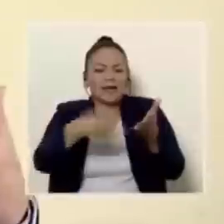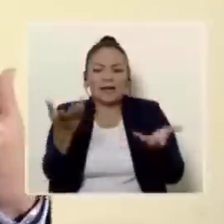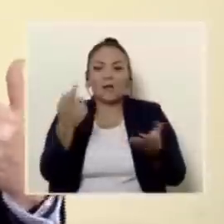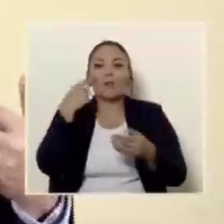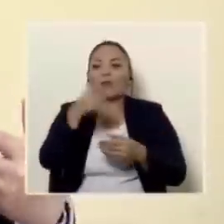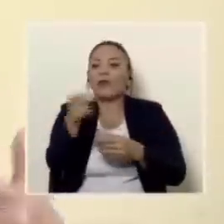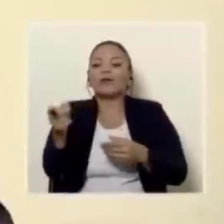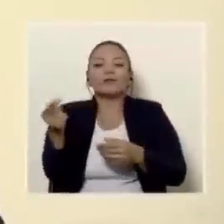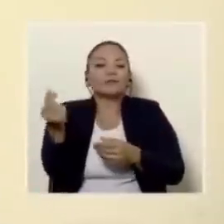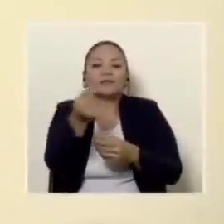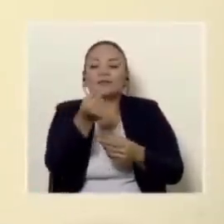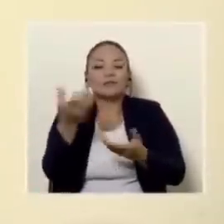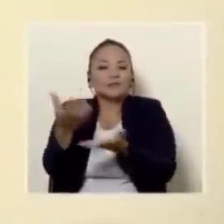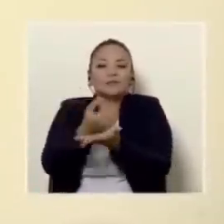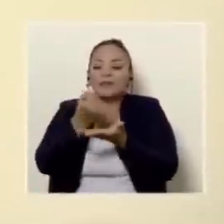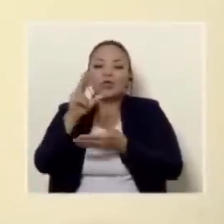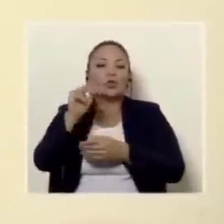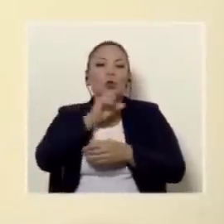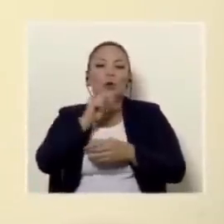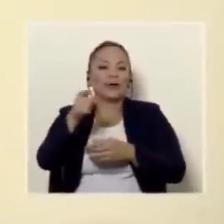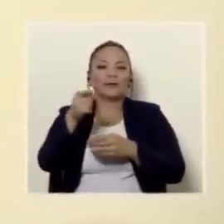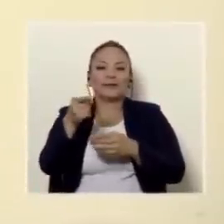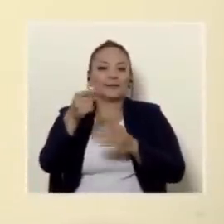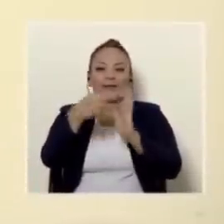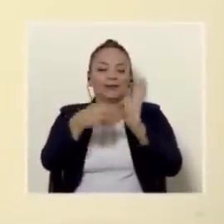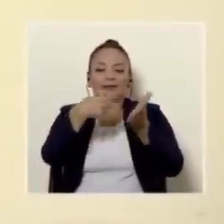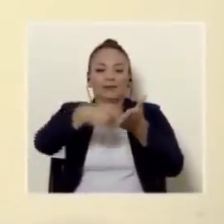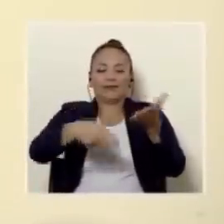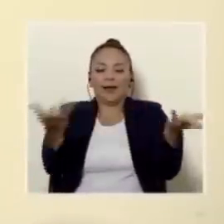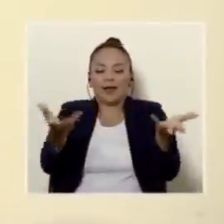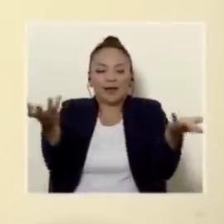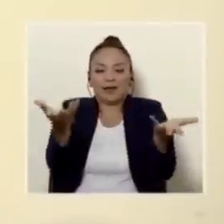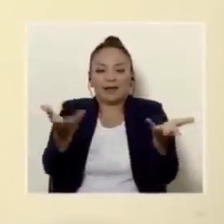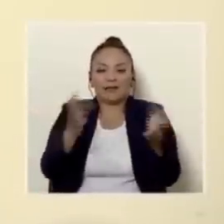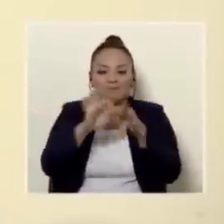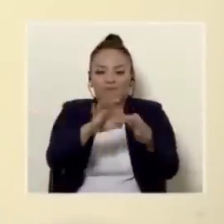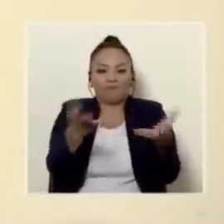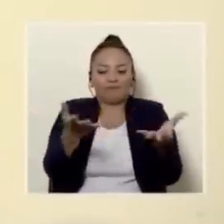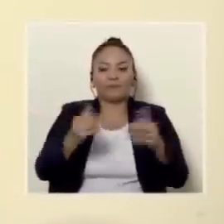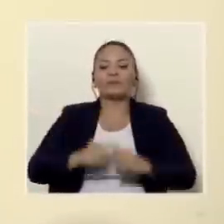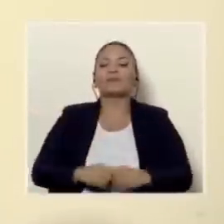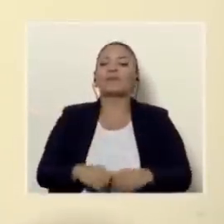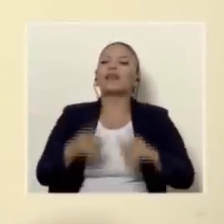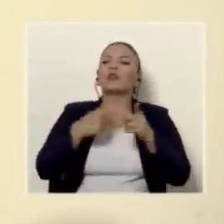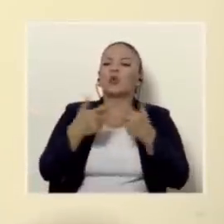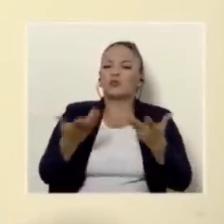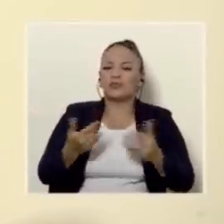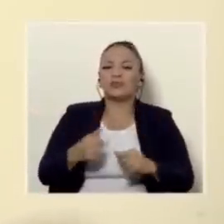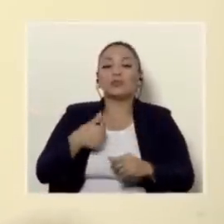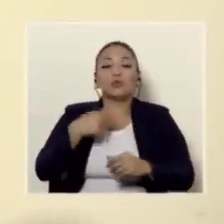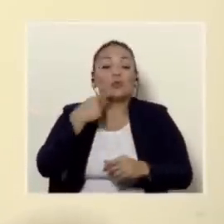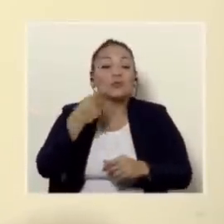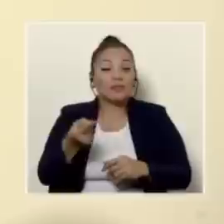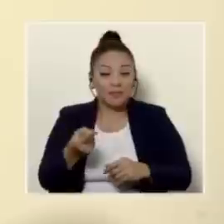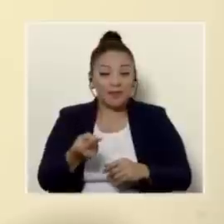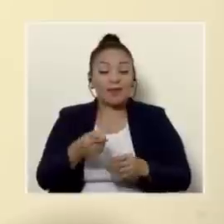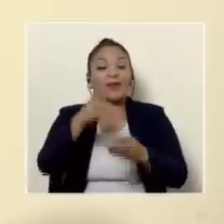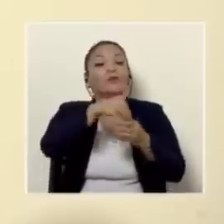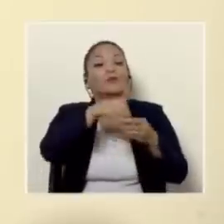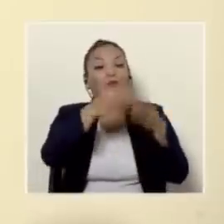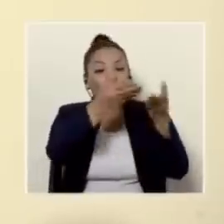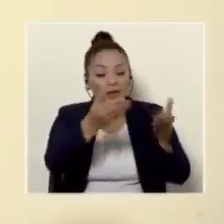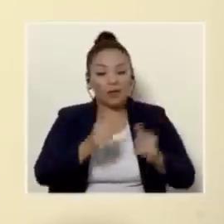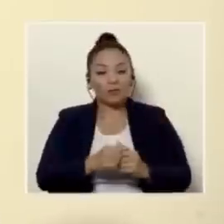son fiscales en su naturaleza, ¿verdad? Pero entonces yo lo que le dije es, señoras y